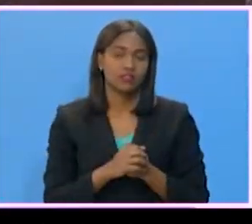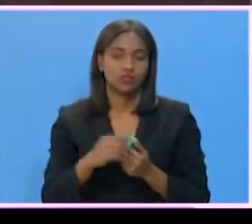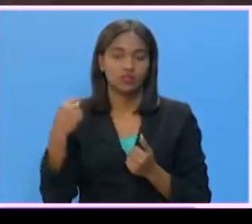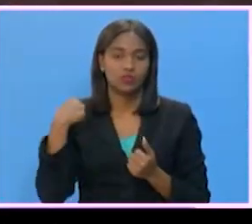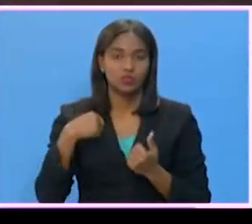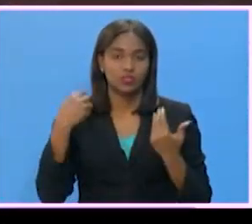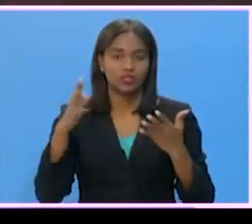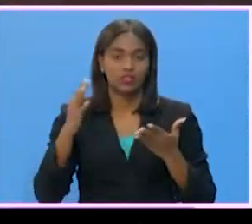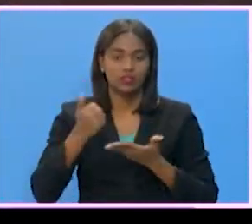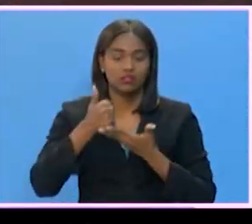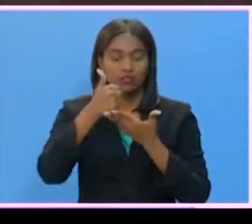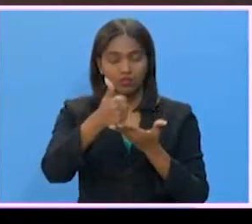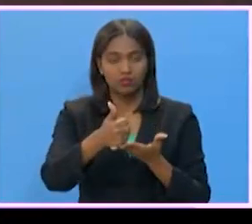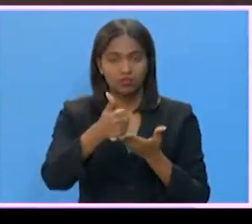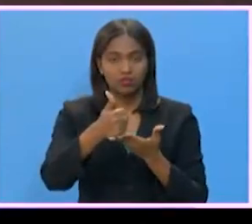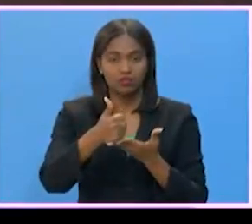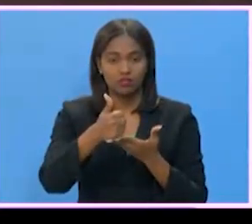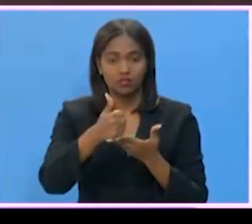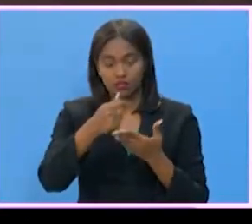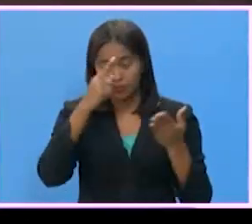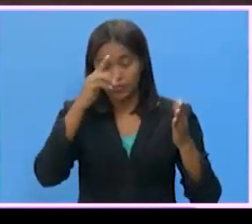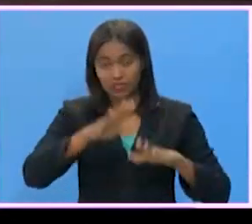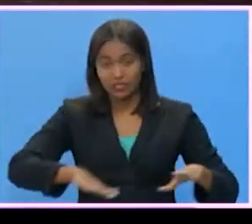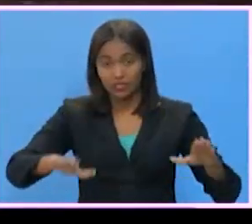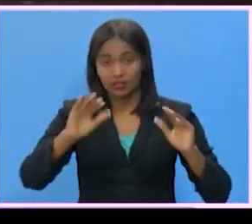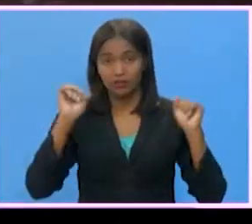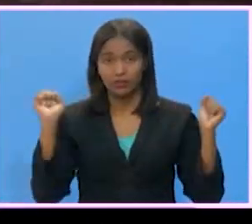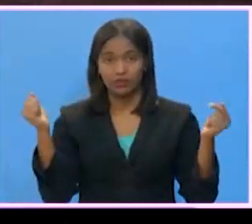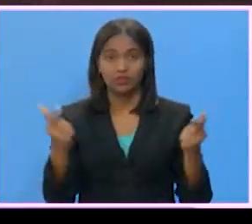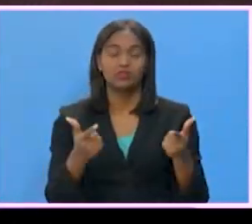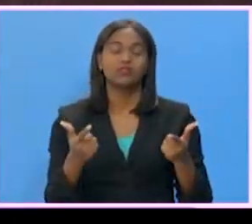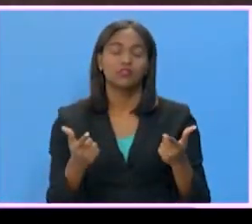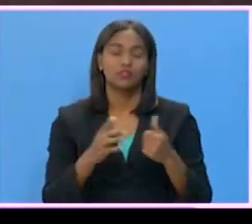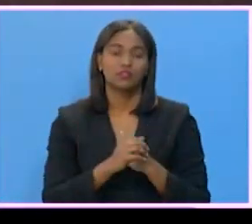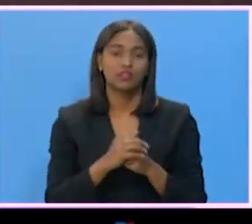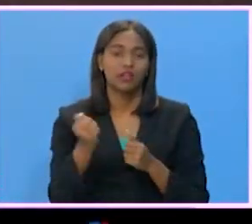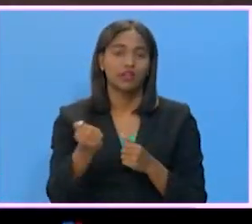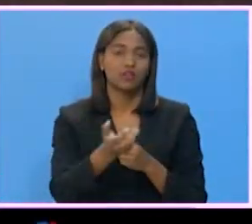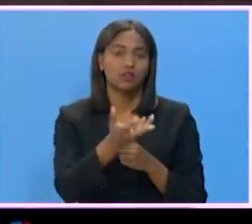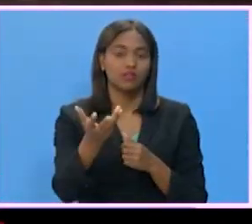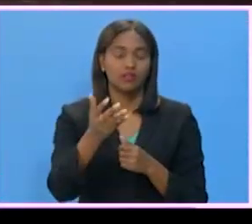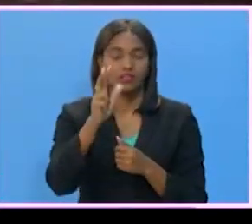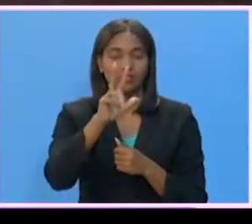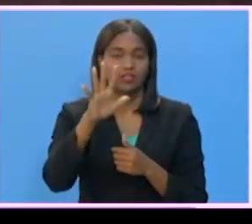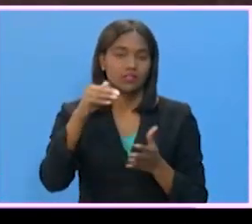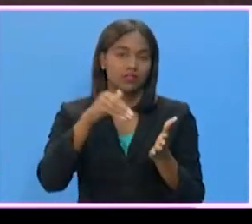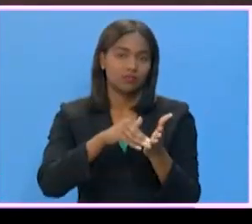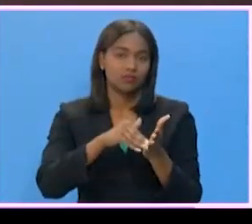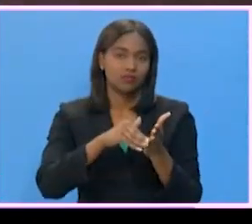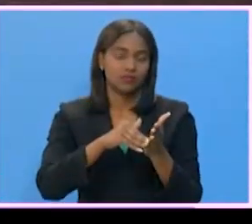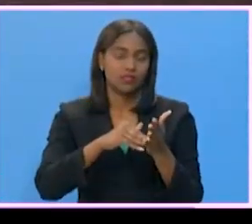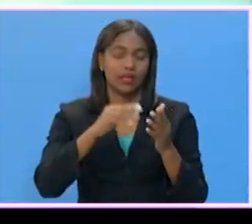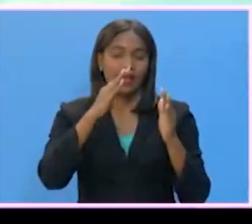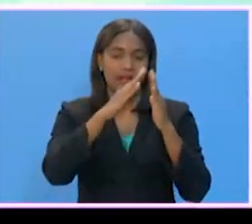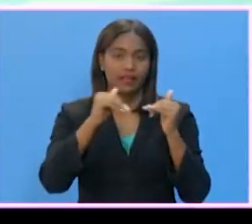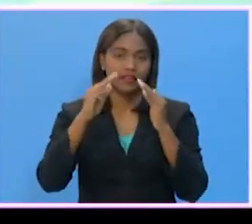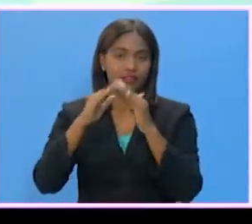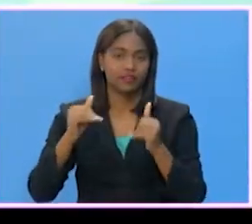ya impactado a nivel general algunas 35 mil